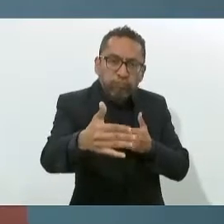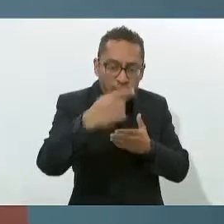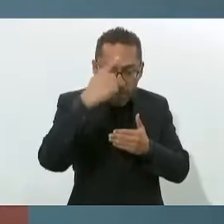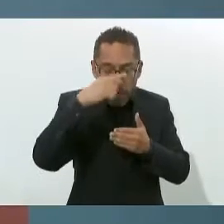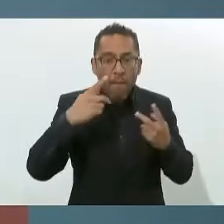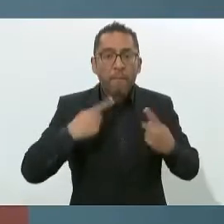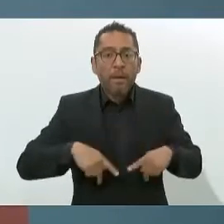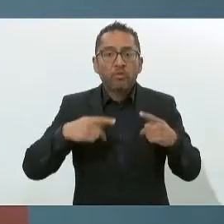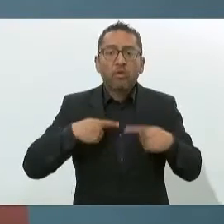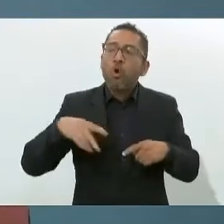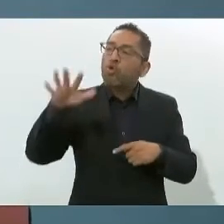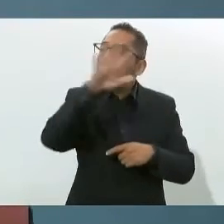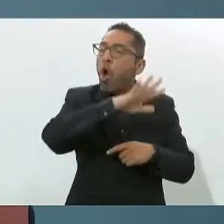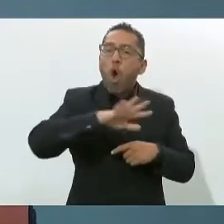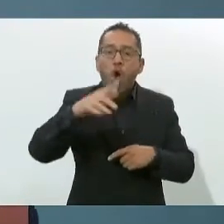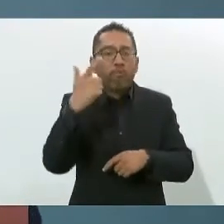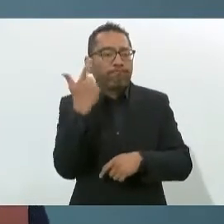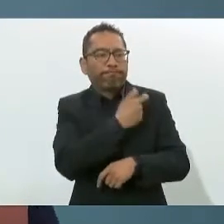la población.